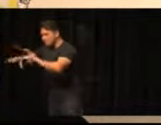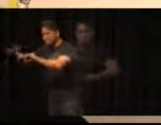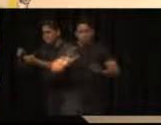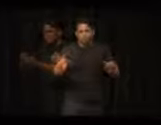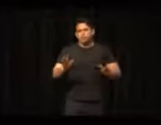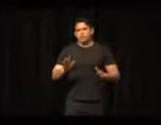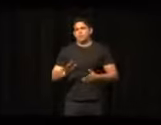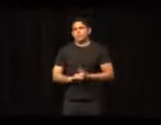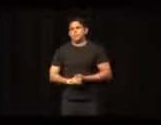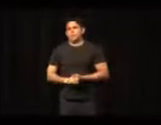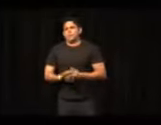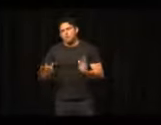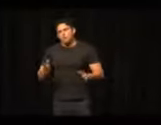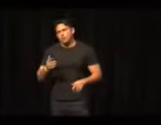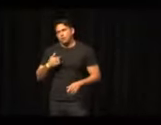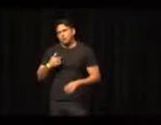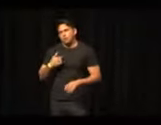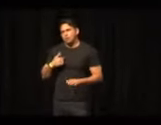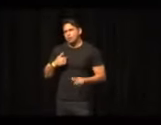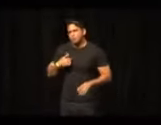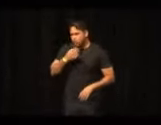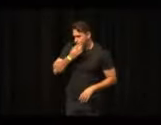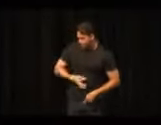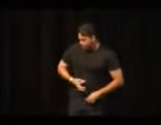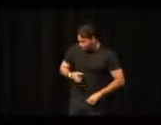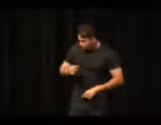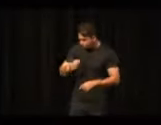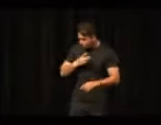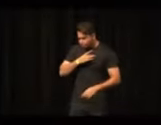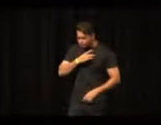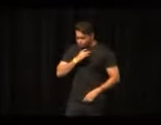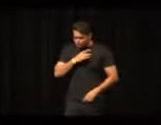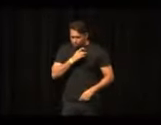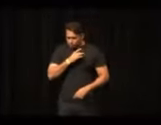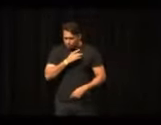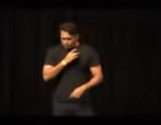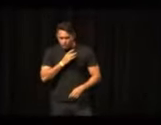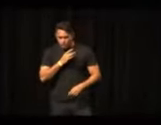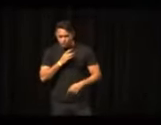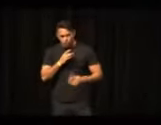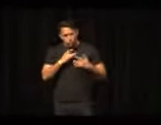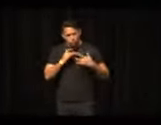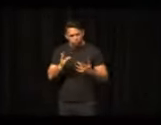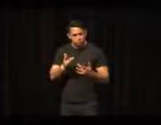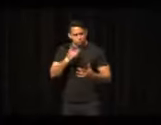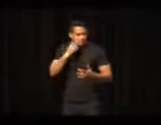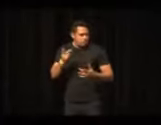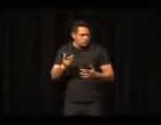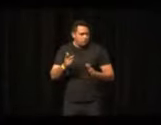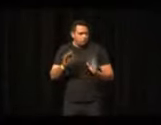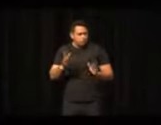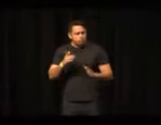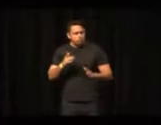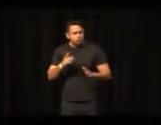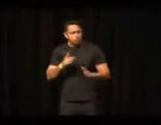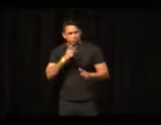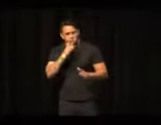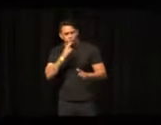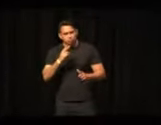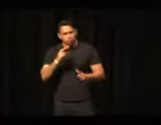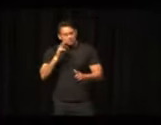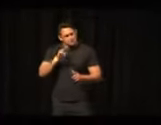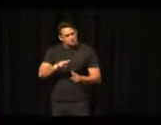planificación de las acciones. Me parece que trabajo voluntario por nuestras experiencias, hemos visto que es un